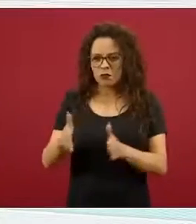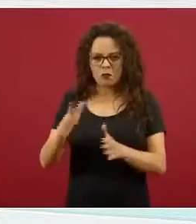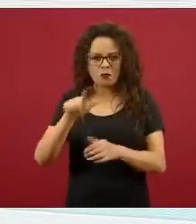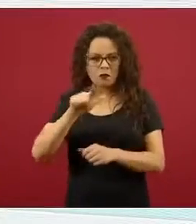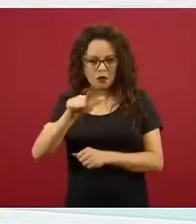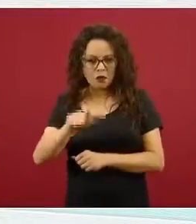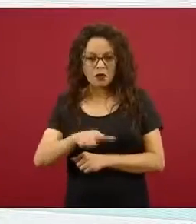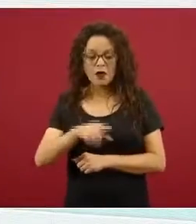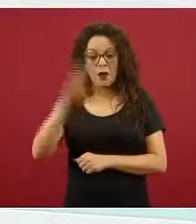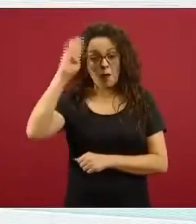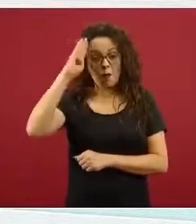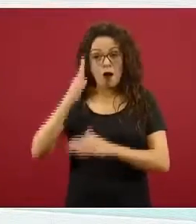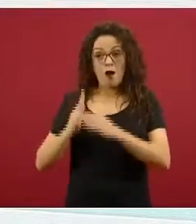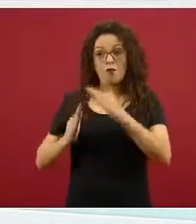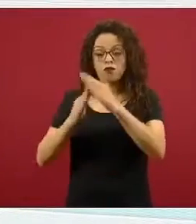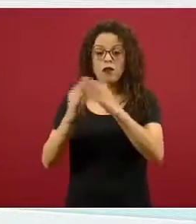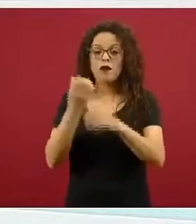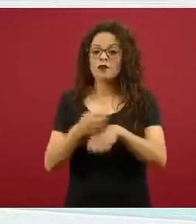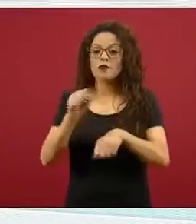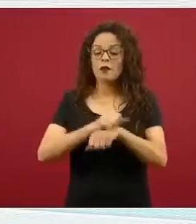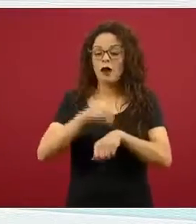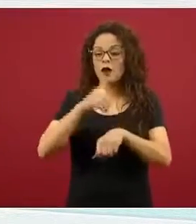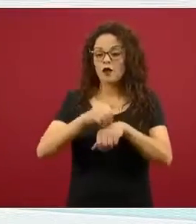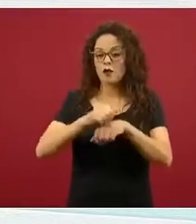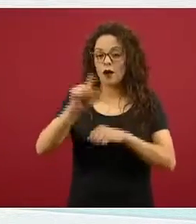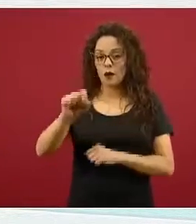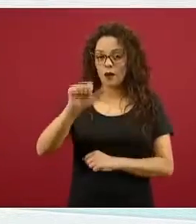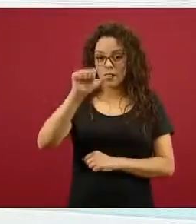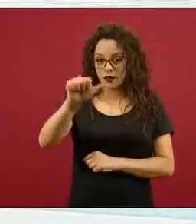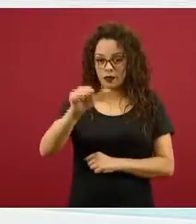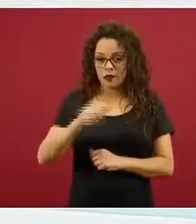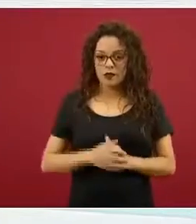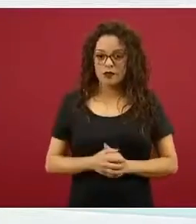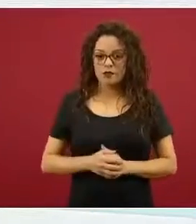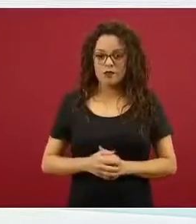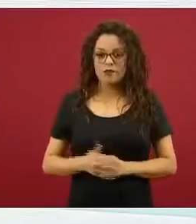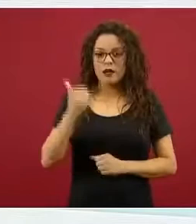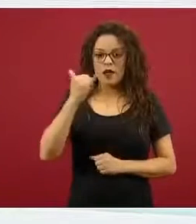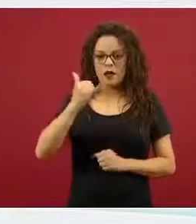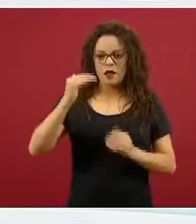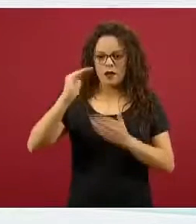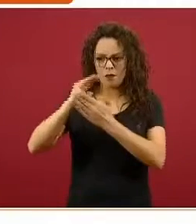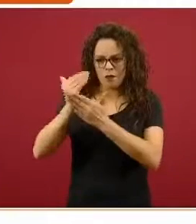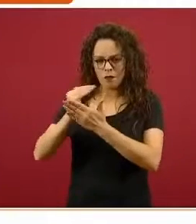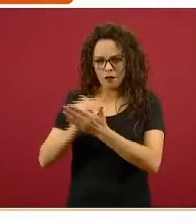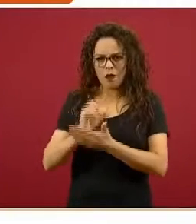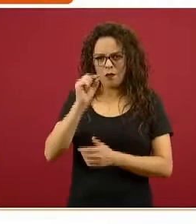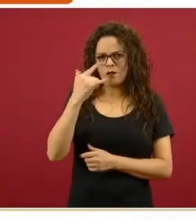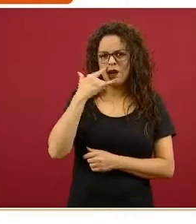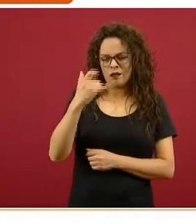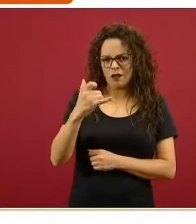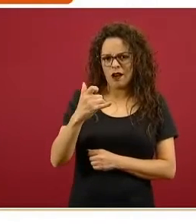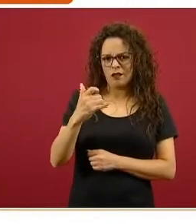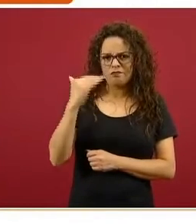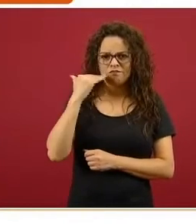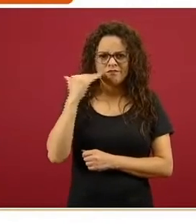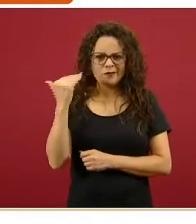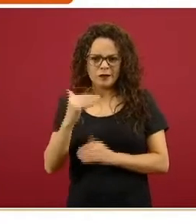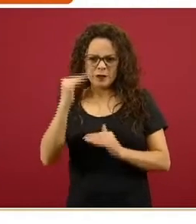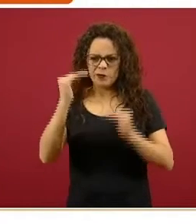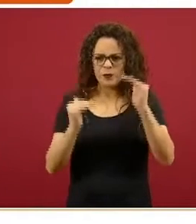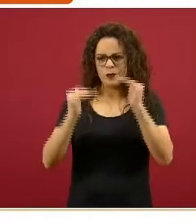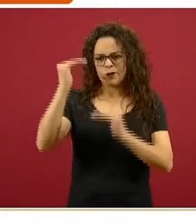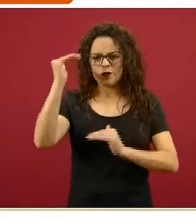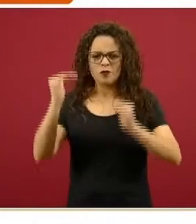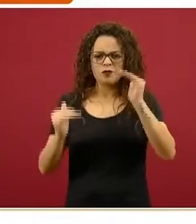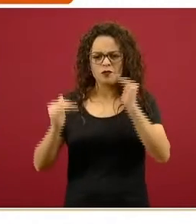en la semana 26, y aunque ha tenido un descenso un poco irregular, en general tiene una tendencia general de descenso